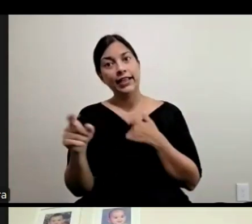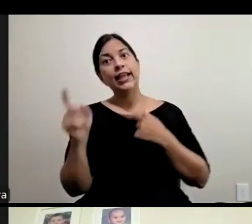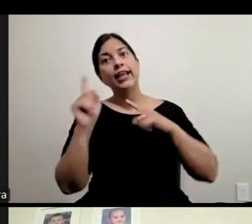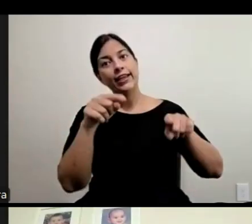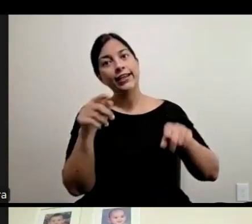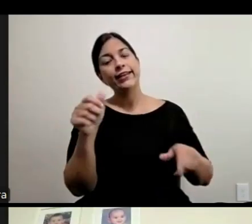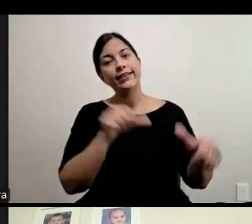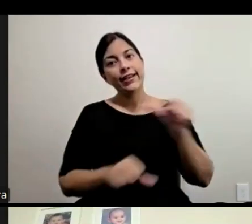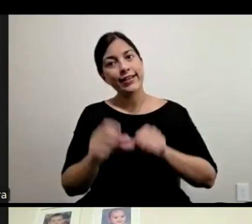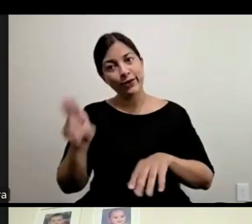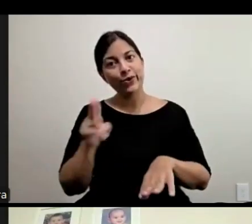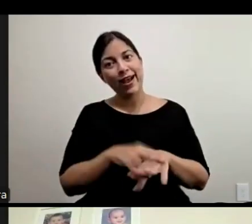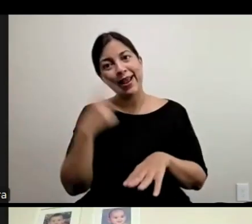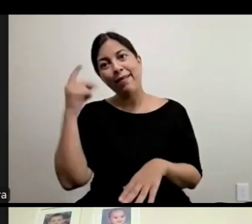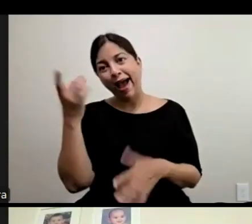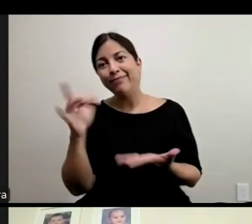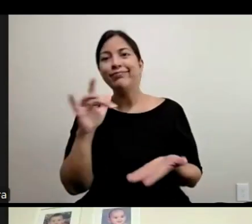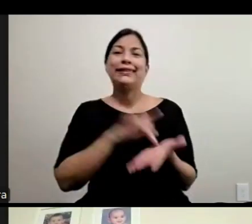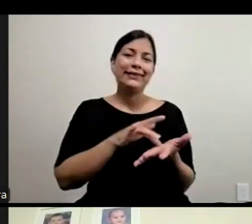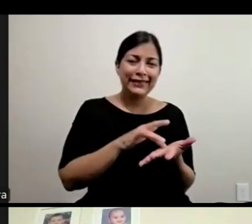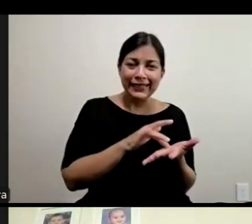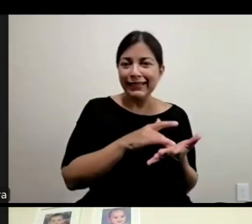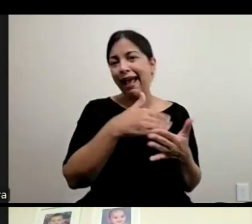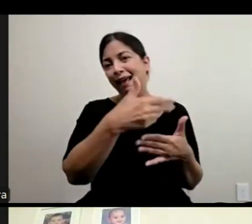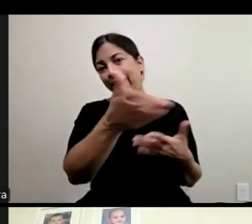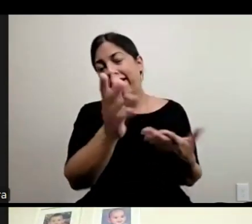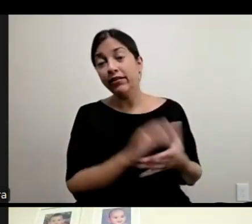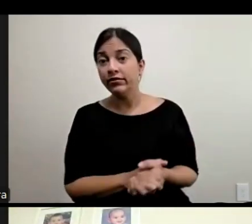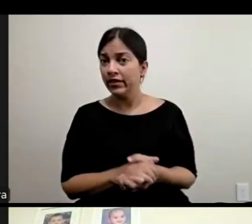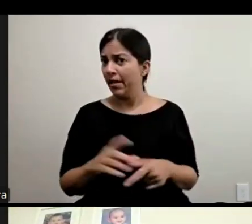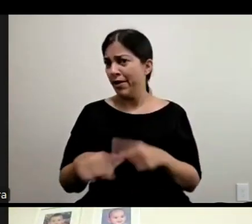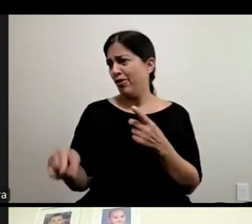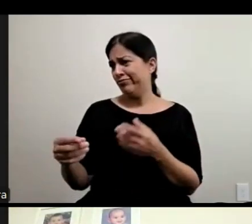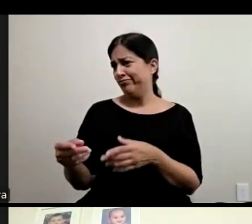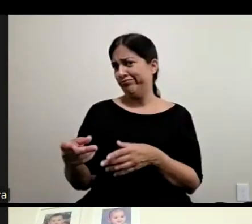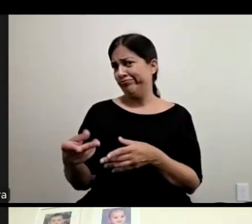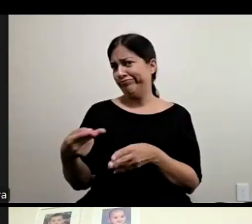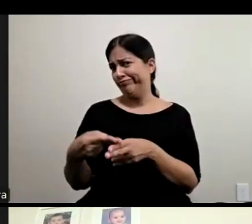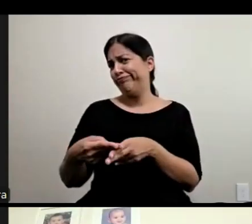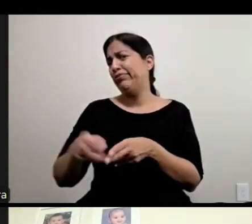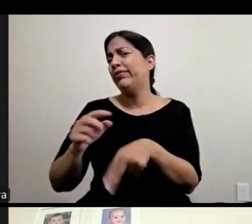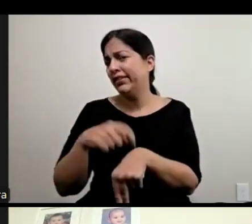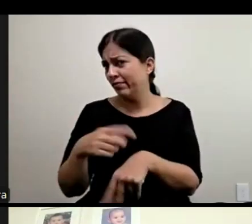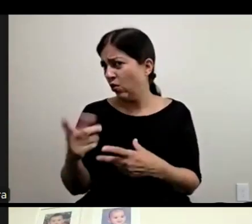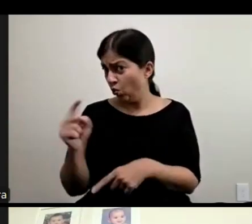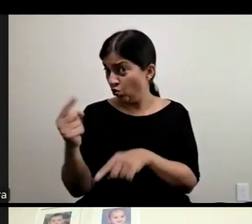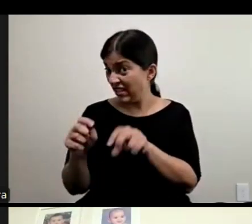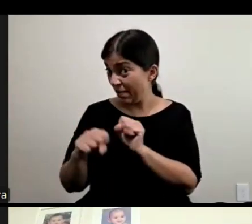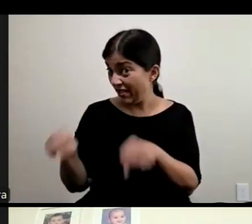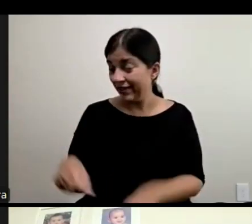seguir por ahí medicina o lo que fuese. Lo que duraste fue nada, entonces, lo que duraste fue que un semestre.